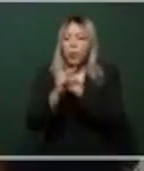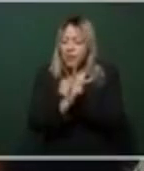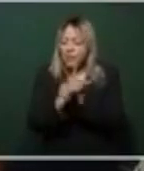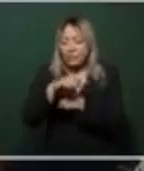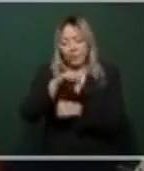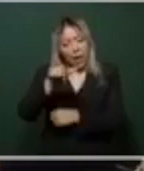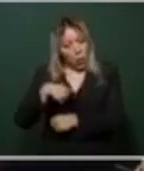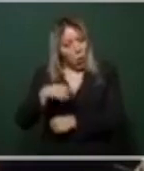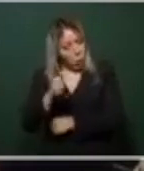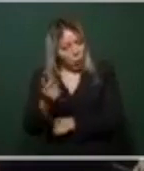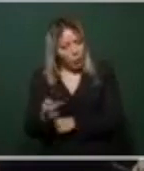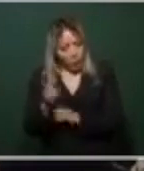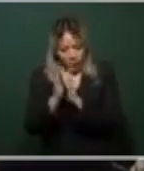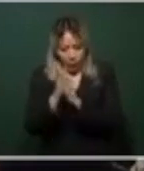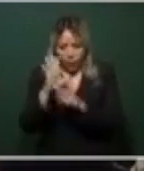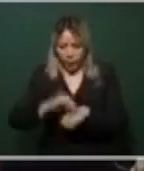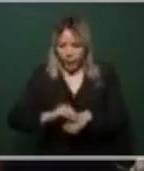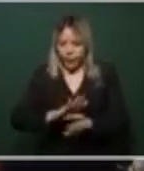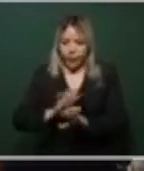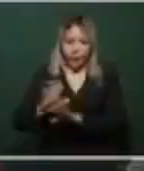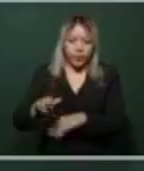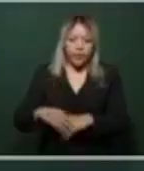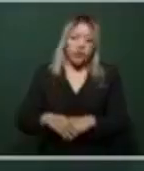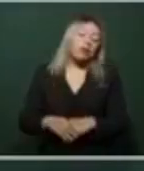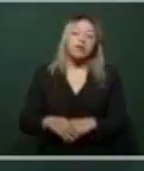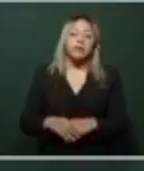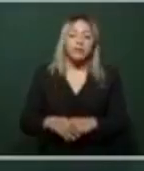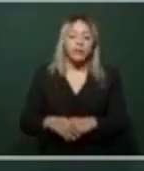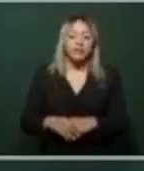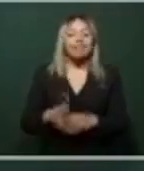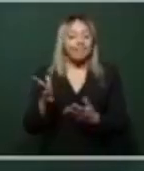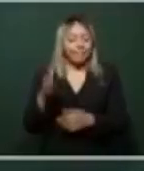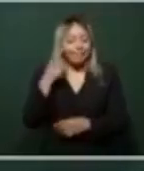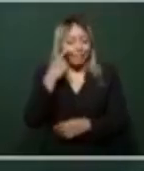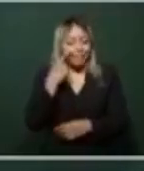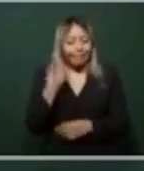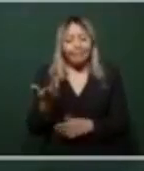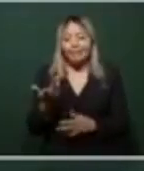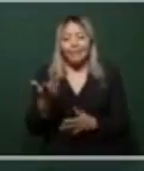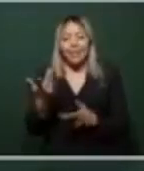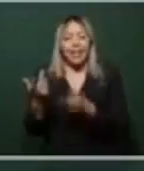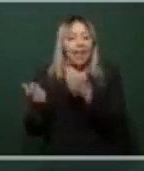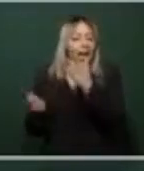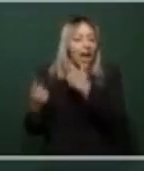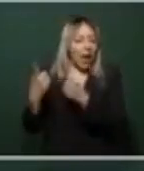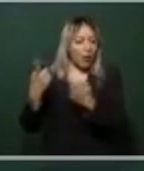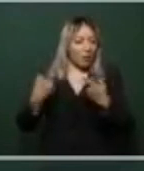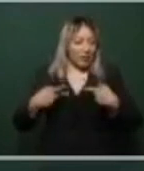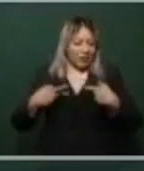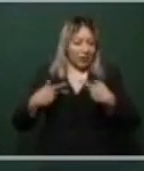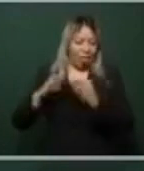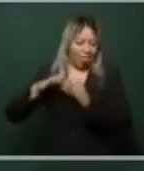Mire, nuestros adversarios quieren que nos vaya mal.